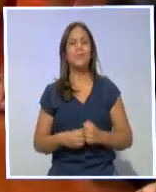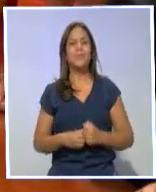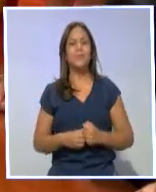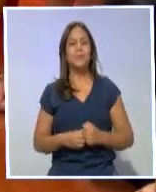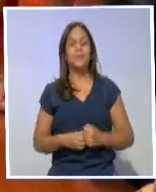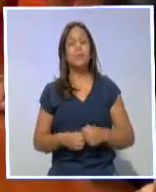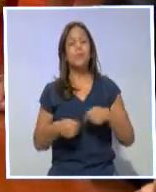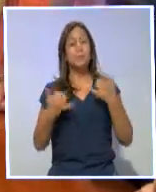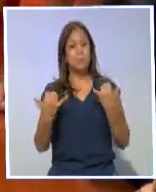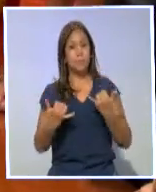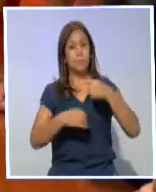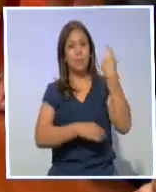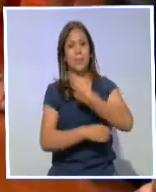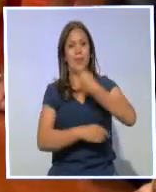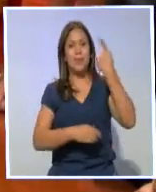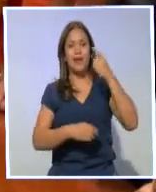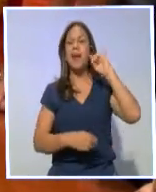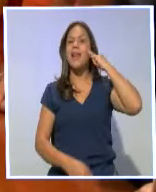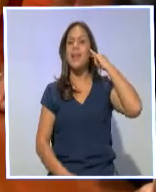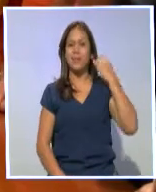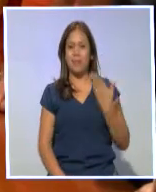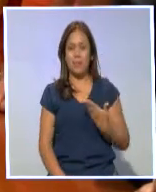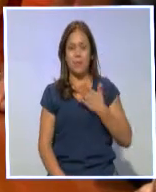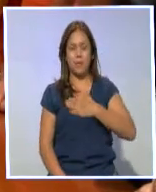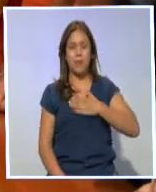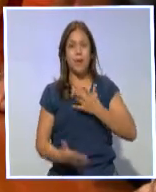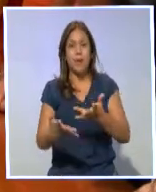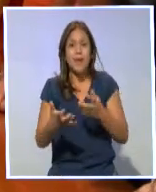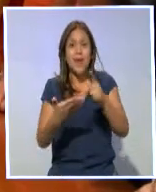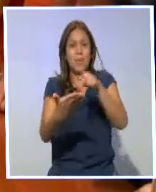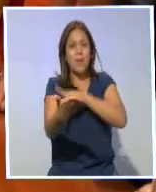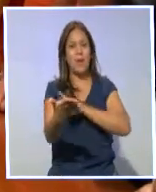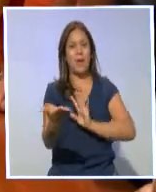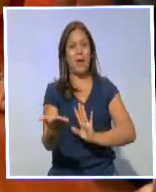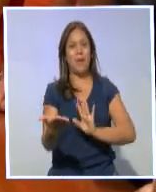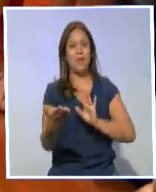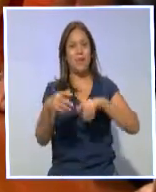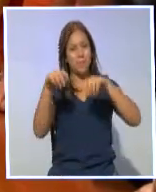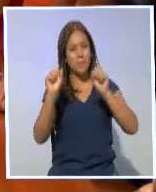conmemora el Día de la Niña, quisiéramos incluso hacer un programa